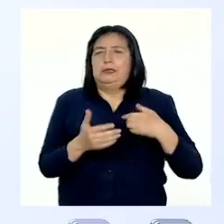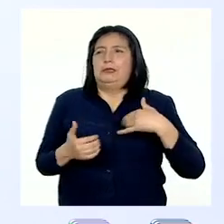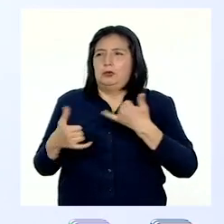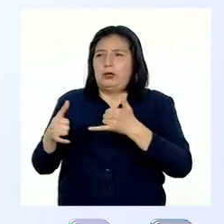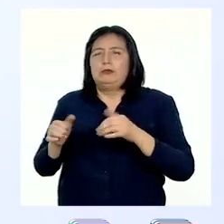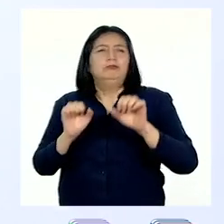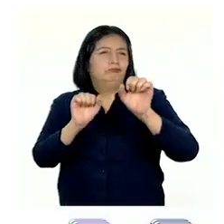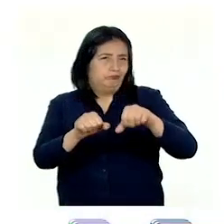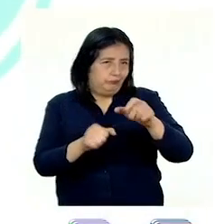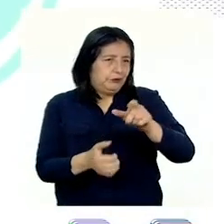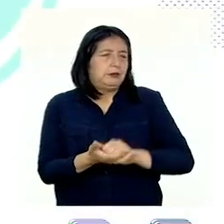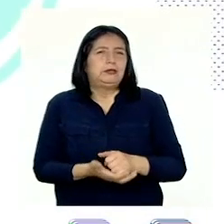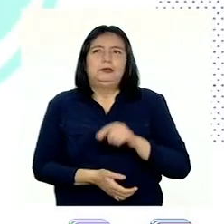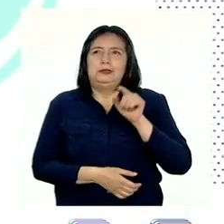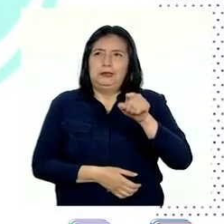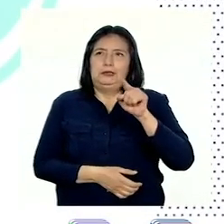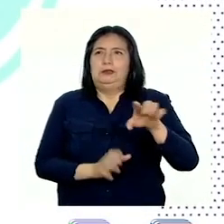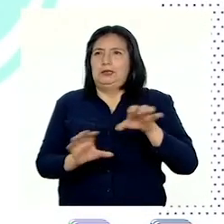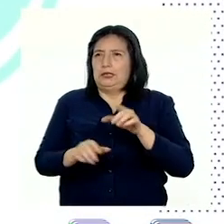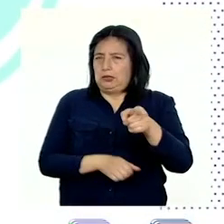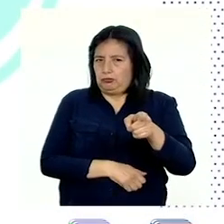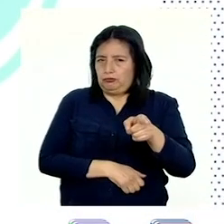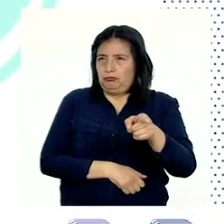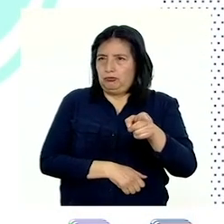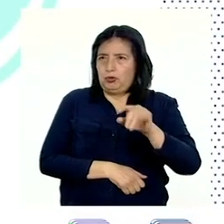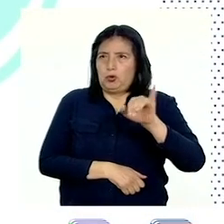Exactamente. Por ejemplo, eso es lo que ha hecho Josué.